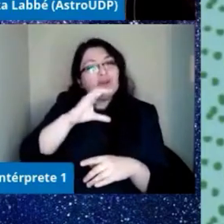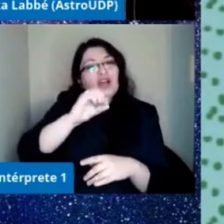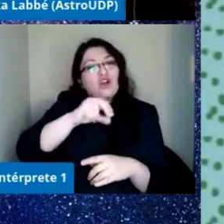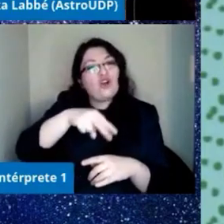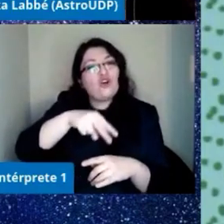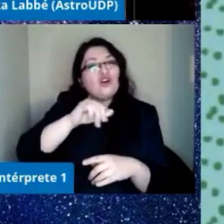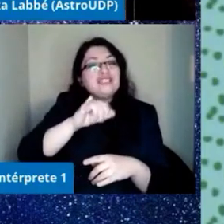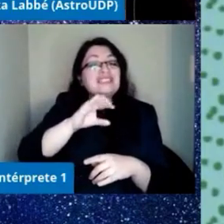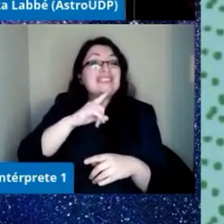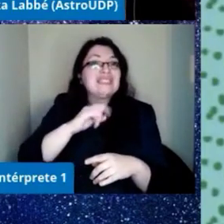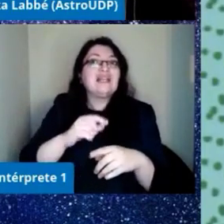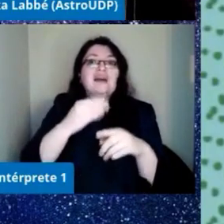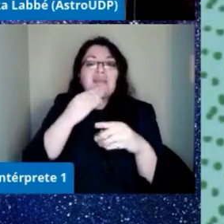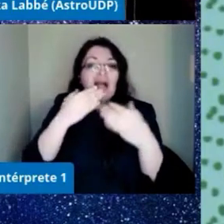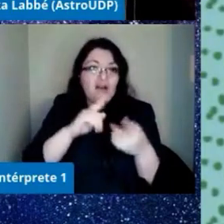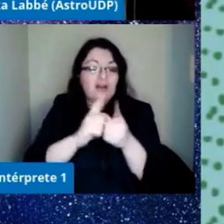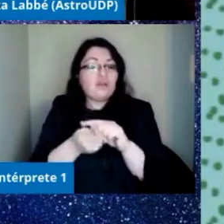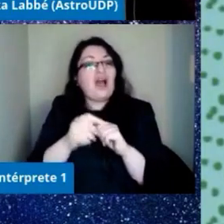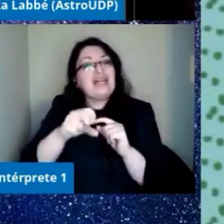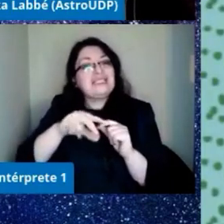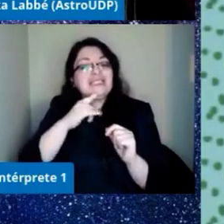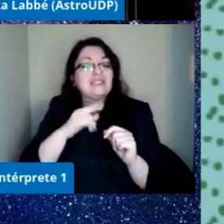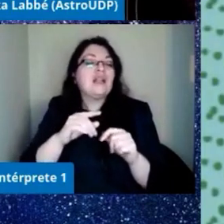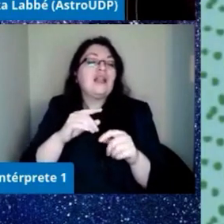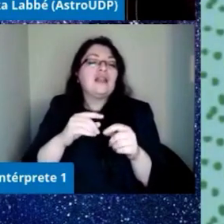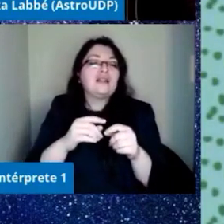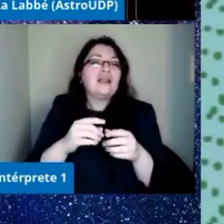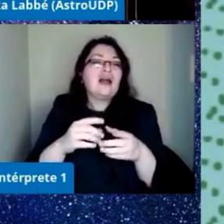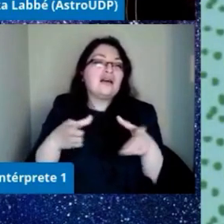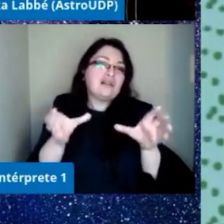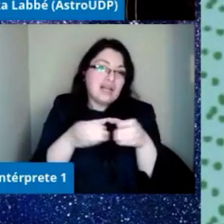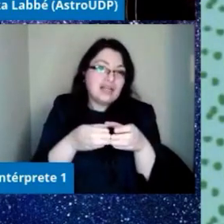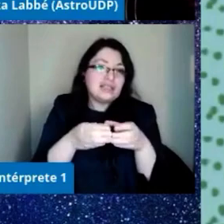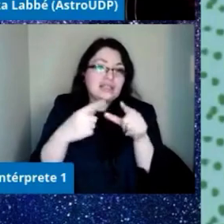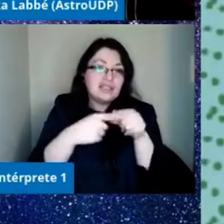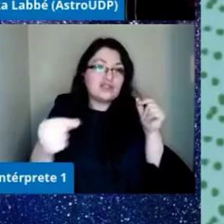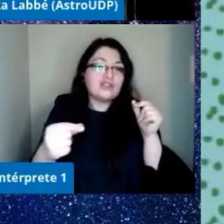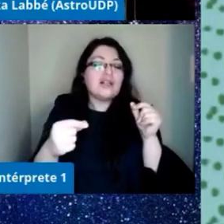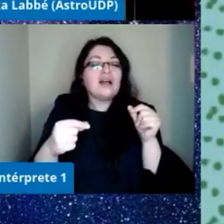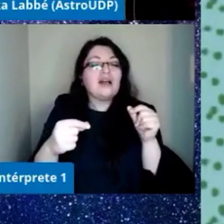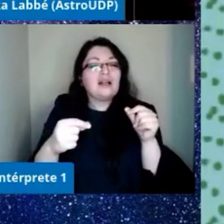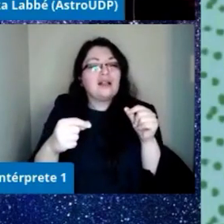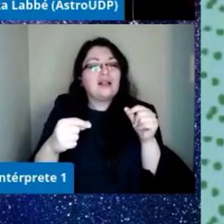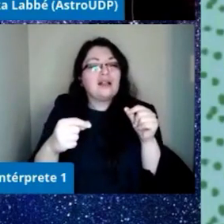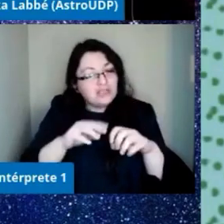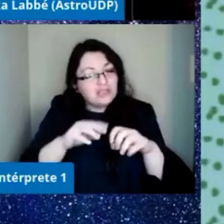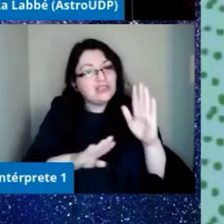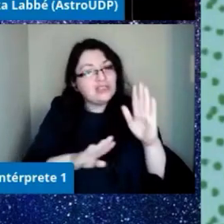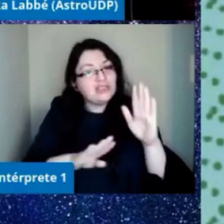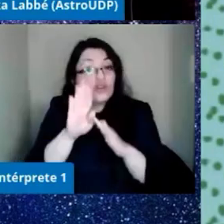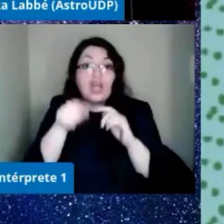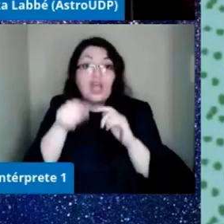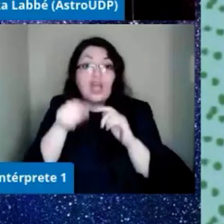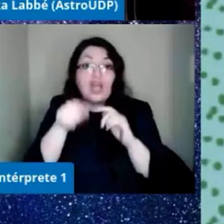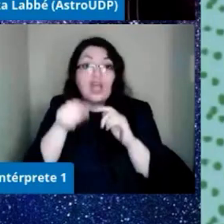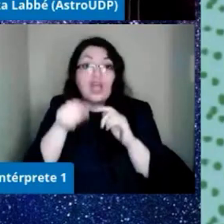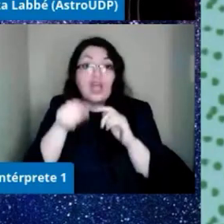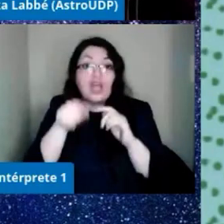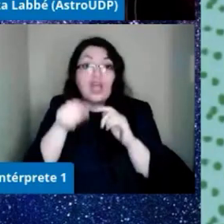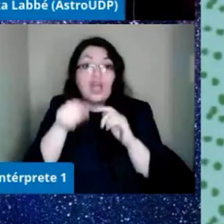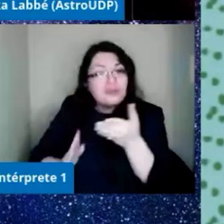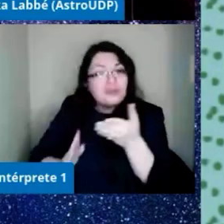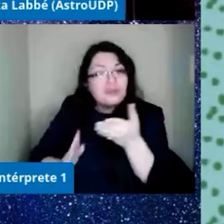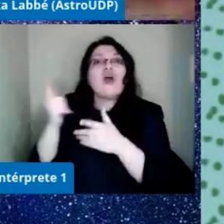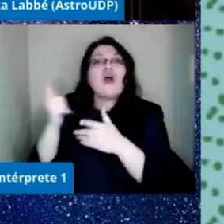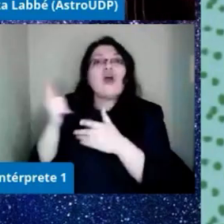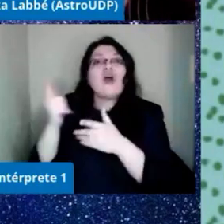la Agencia Nacional de Investigación y Desarrollo, también estuvieron apoyándonos desde el inicio, como para publicitar esto,